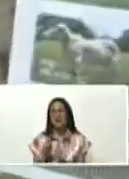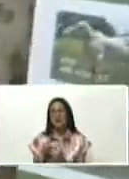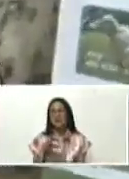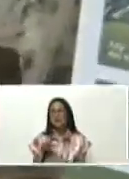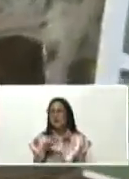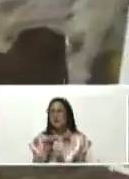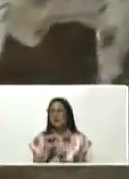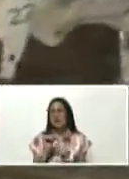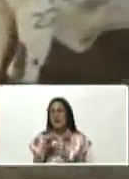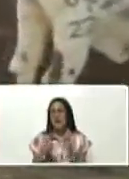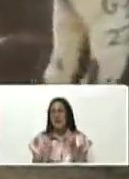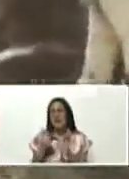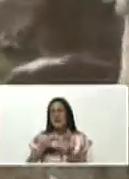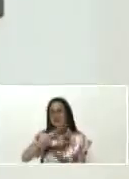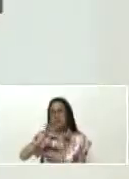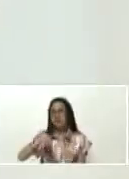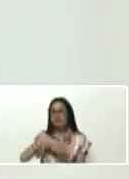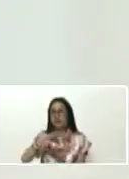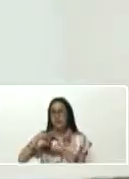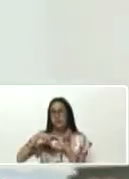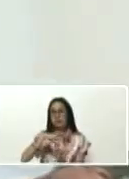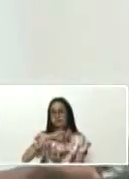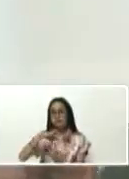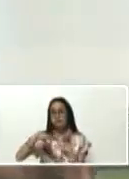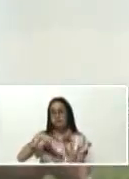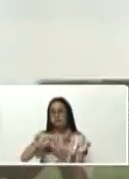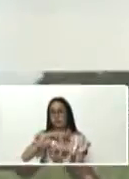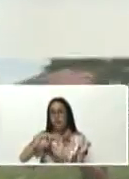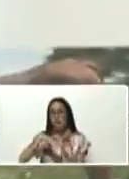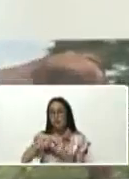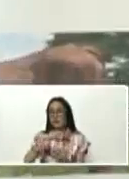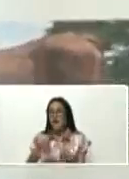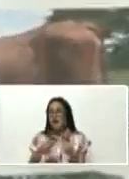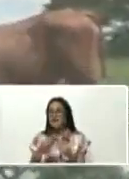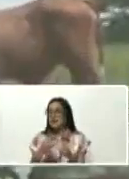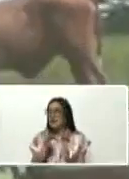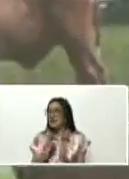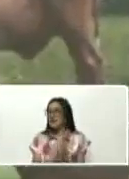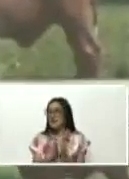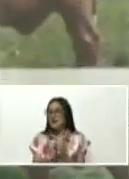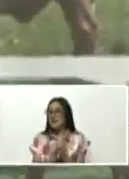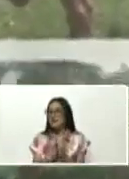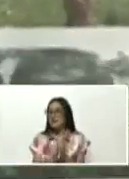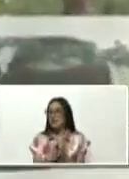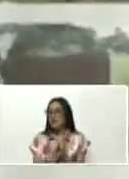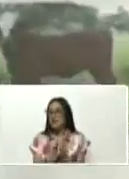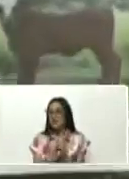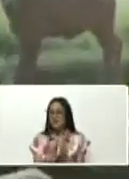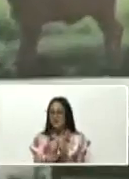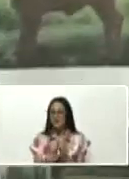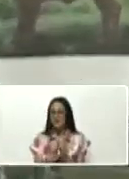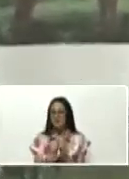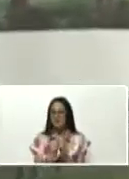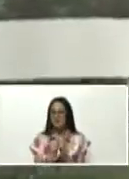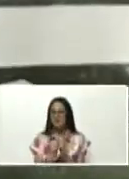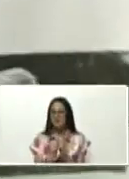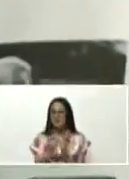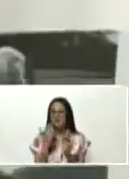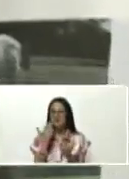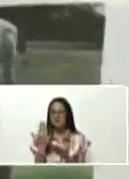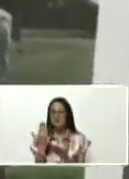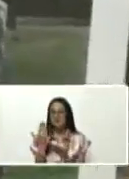leche se procesa y se convierte en masa para que la base para hacer el queso, en esto lo que hace es pasta afilada para hacer la